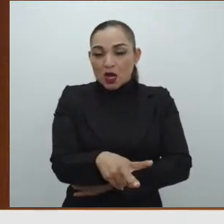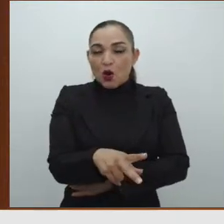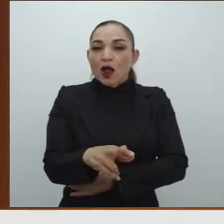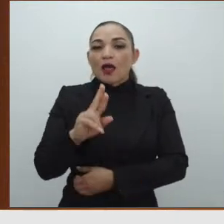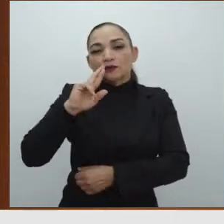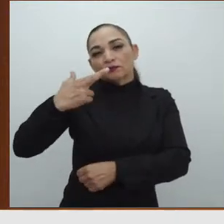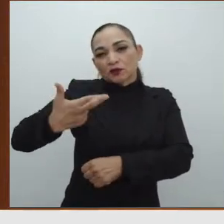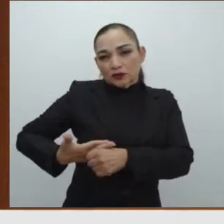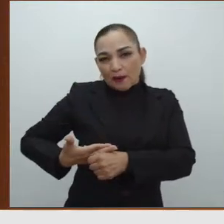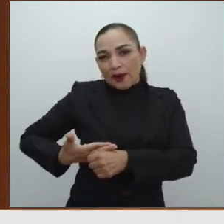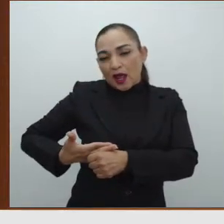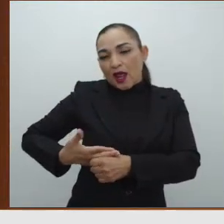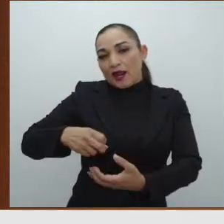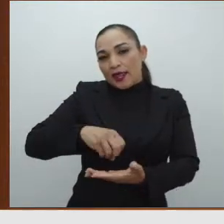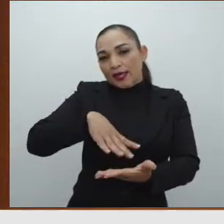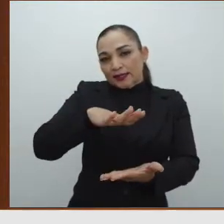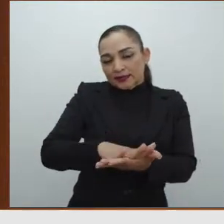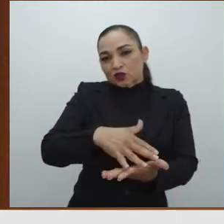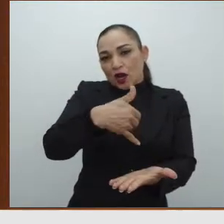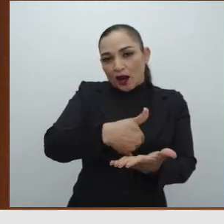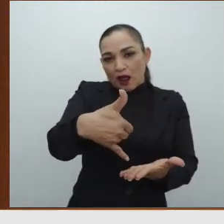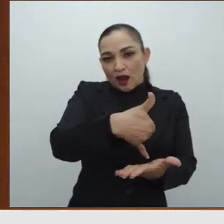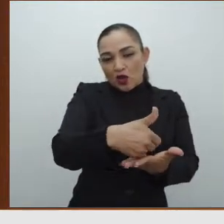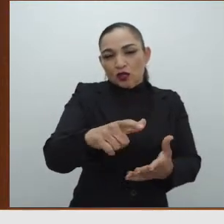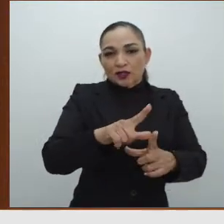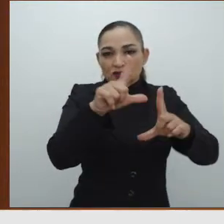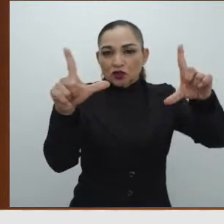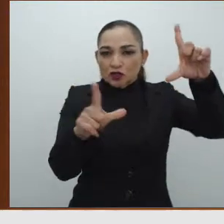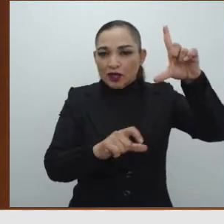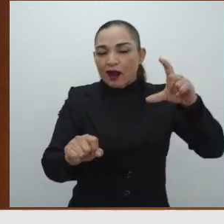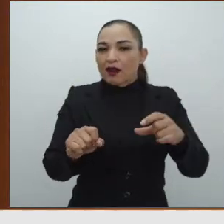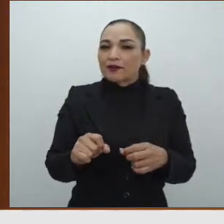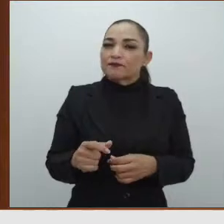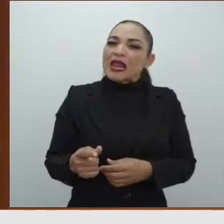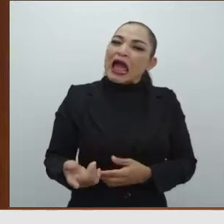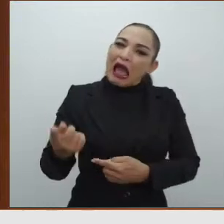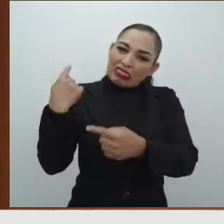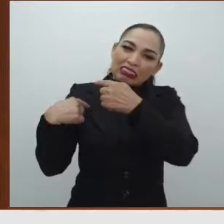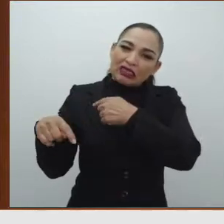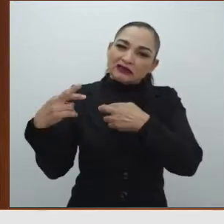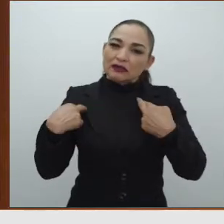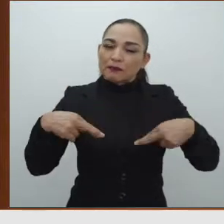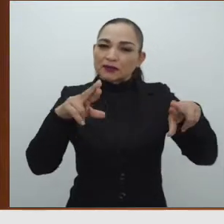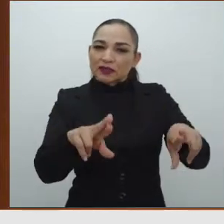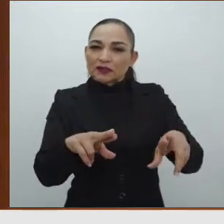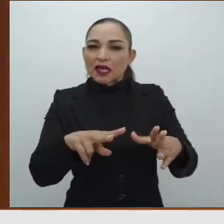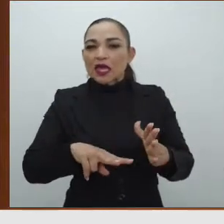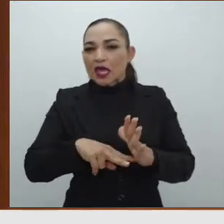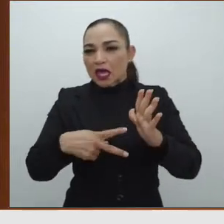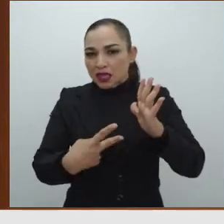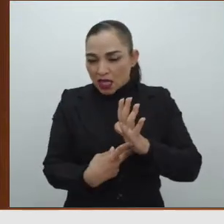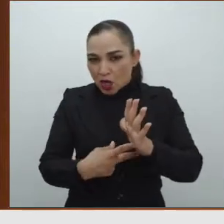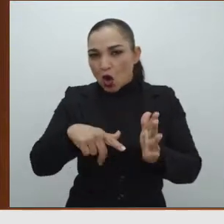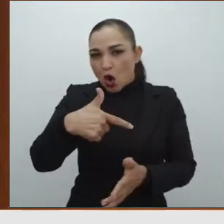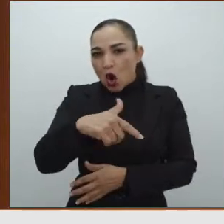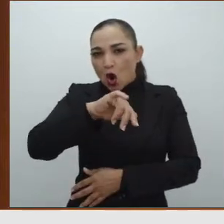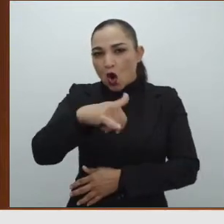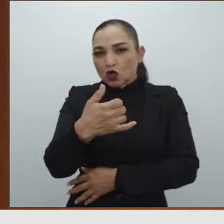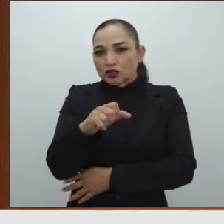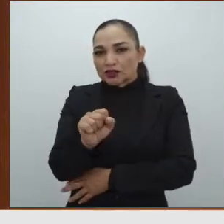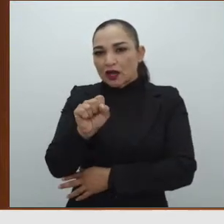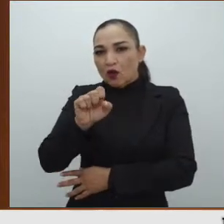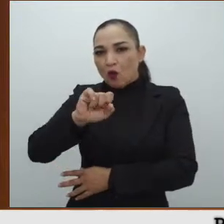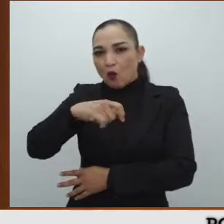del Registro Agrario Nacional, representado en aquel entonces por el ingeniero José Guadalupe Guillén Rentería.